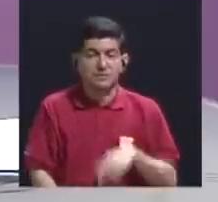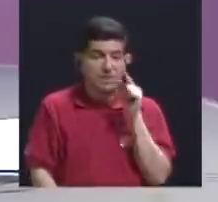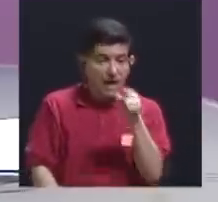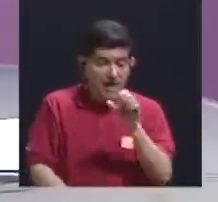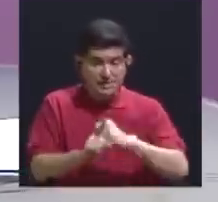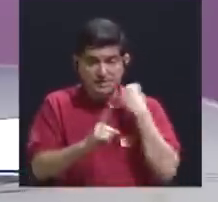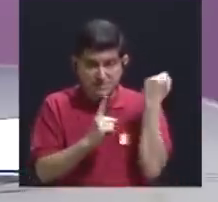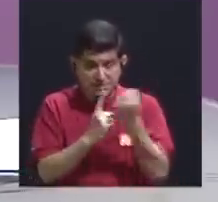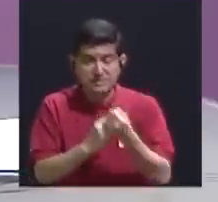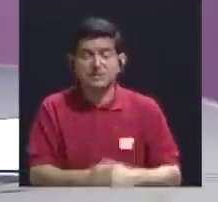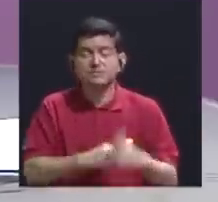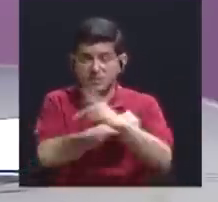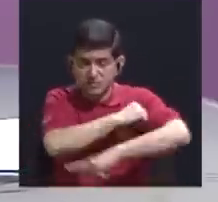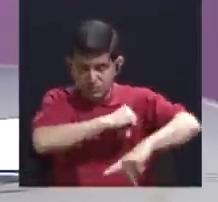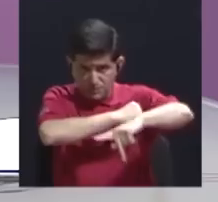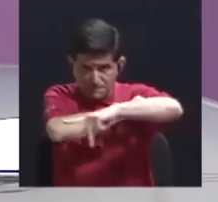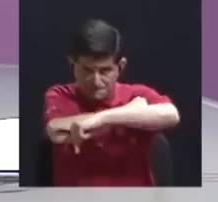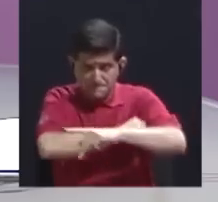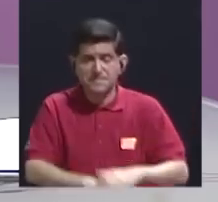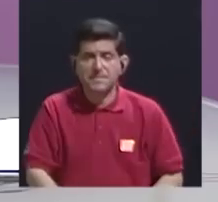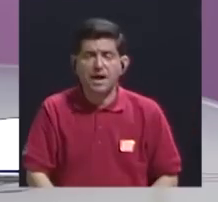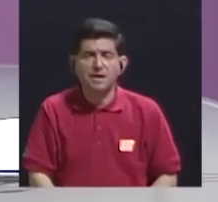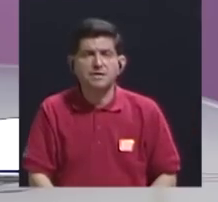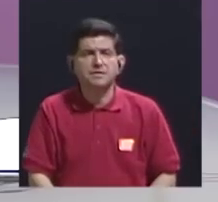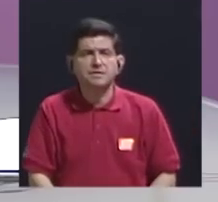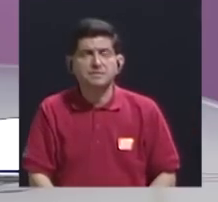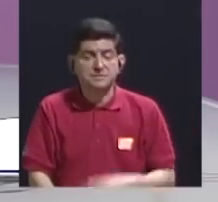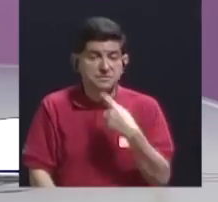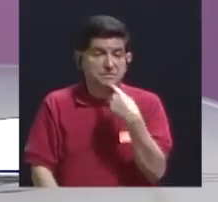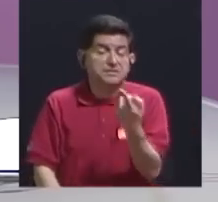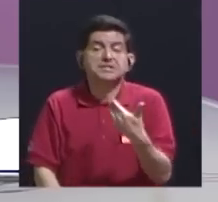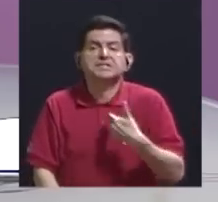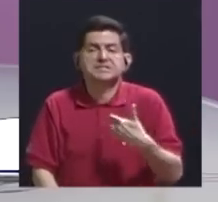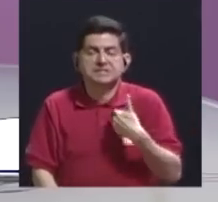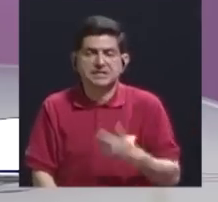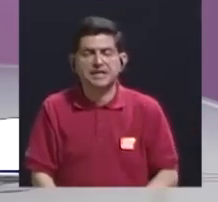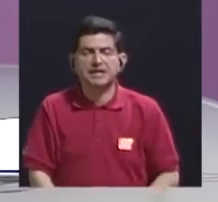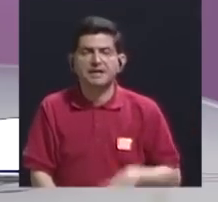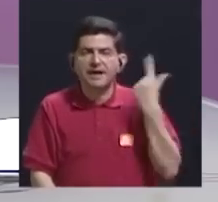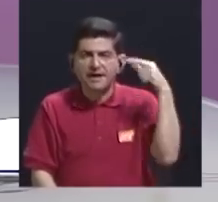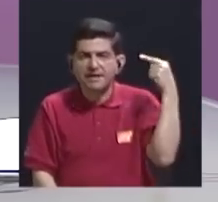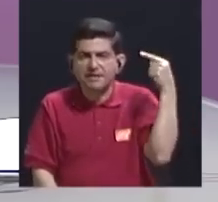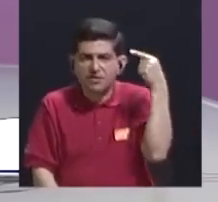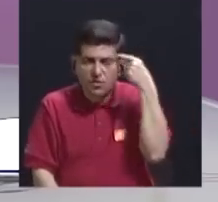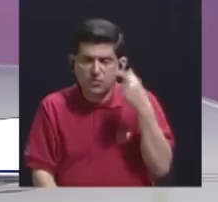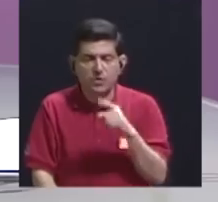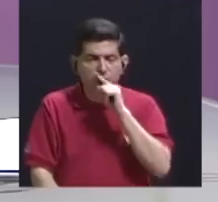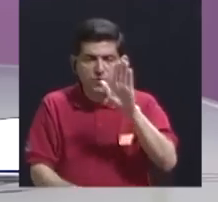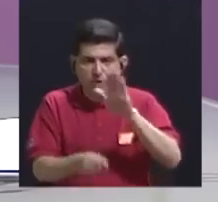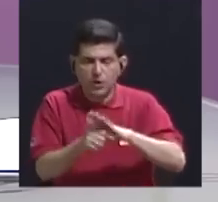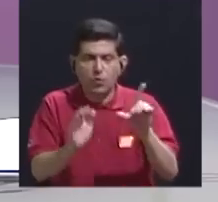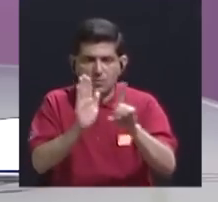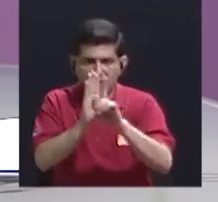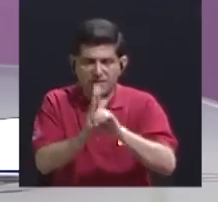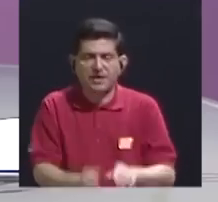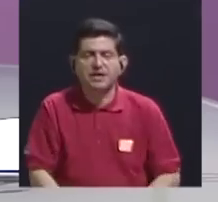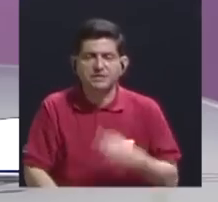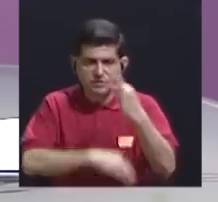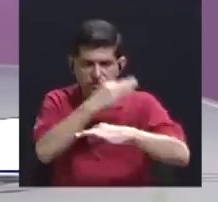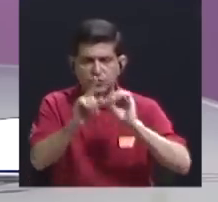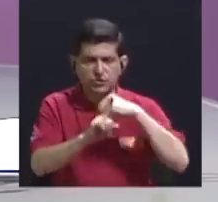somos un país que se precia de tener un estado de derecho un estado social